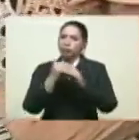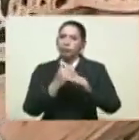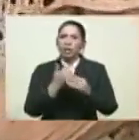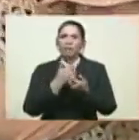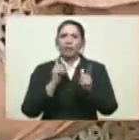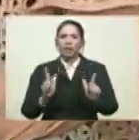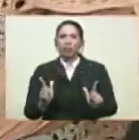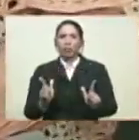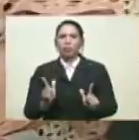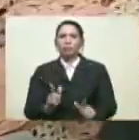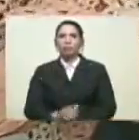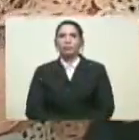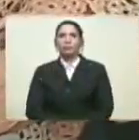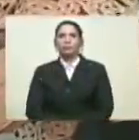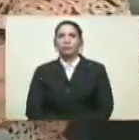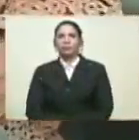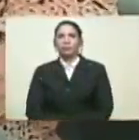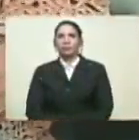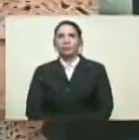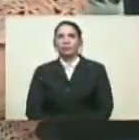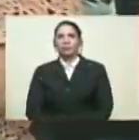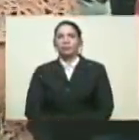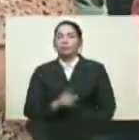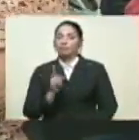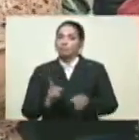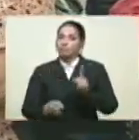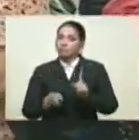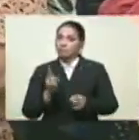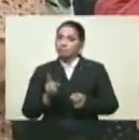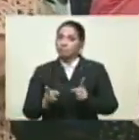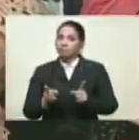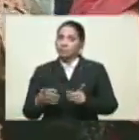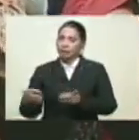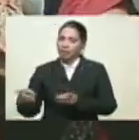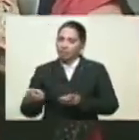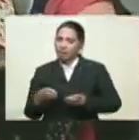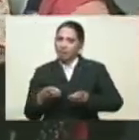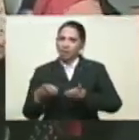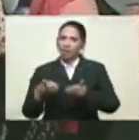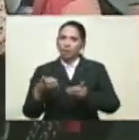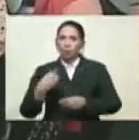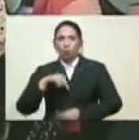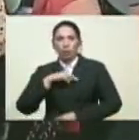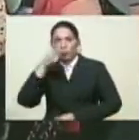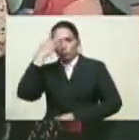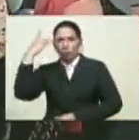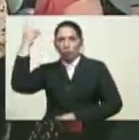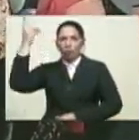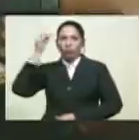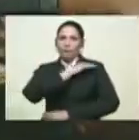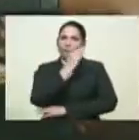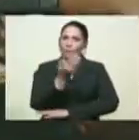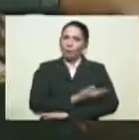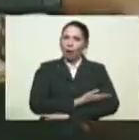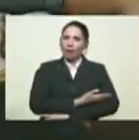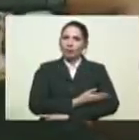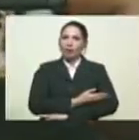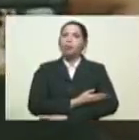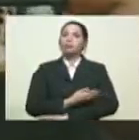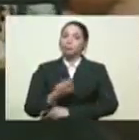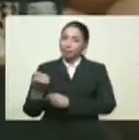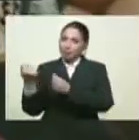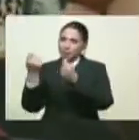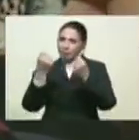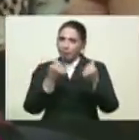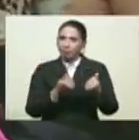quizás, quizás el destino, nuestro Dios, la suerte y la fortuna permitirán